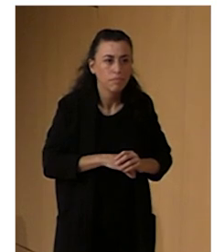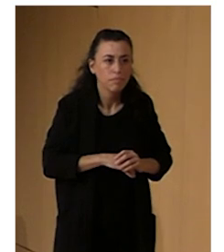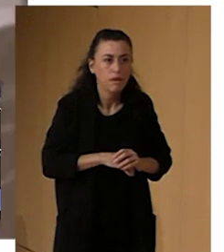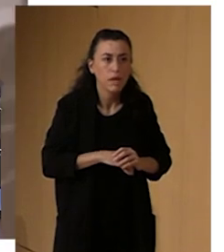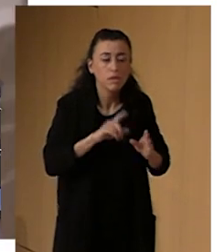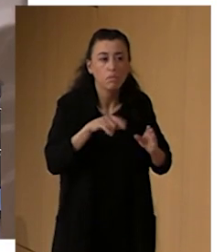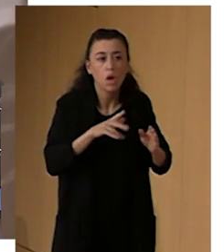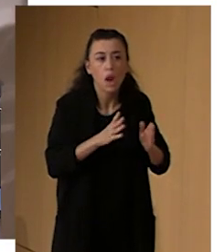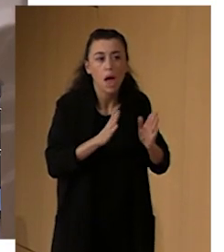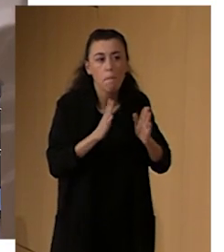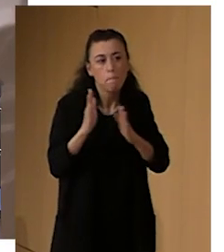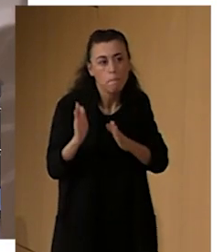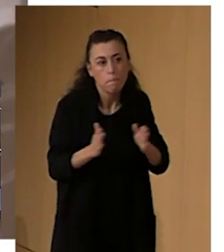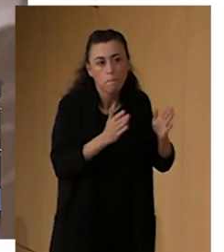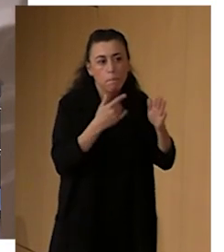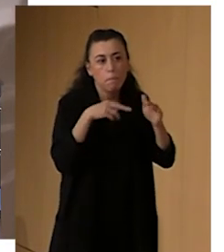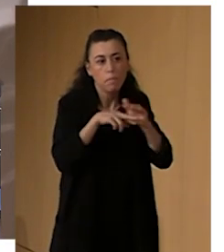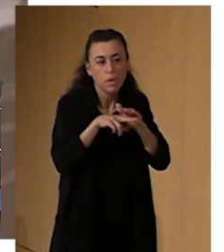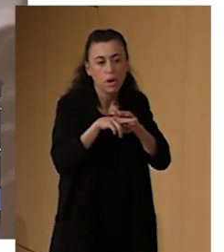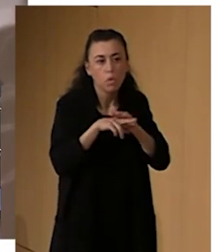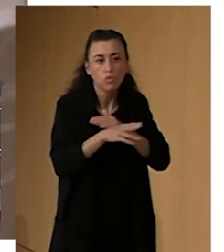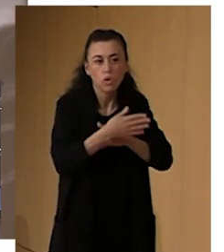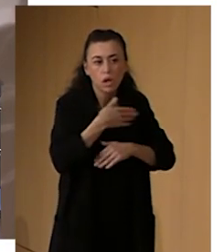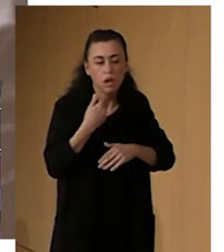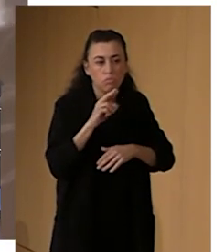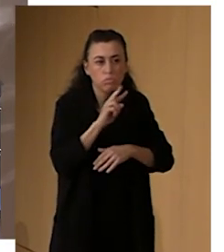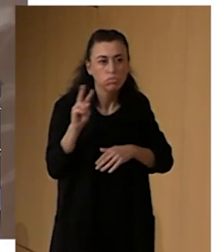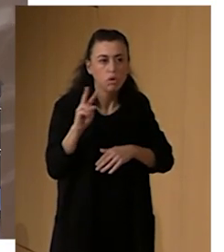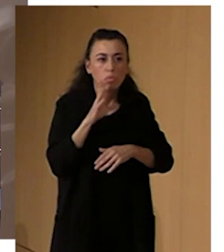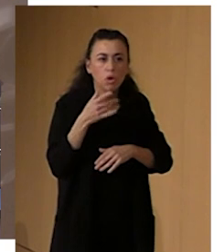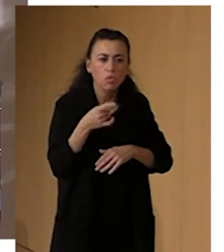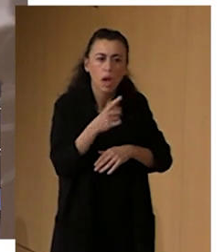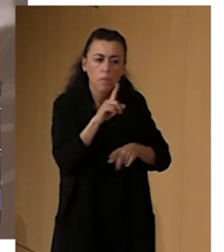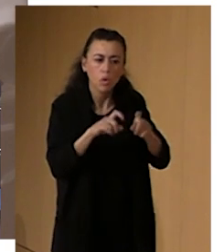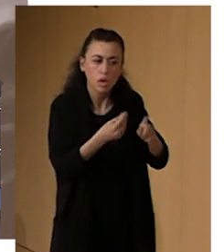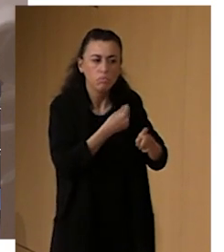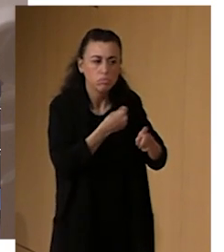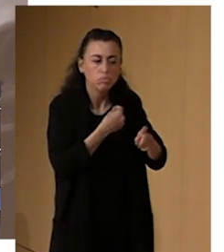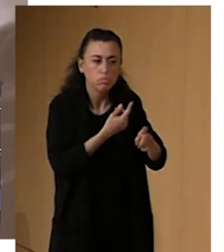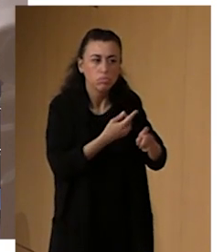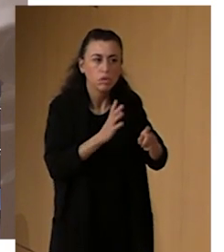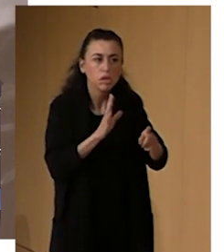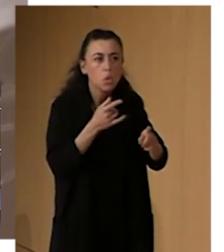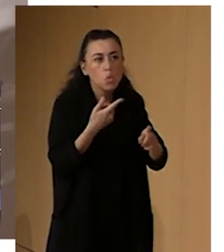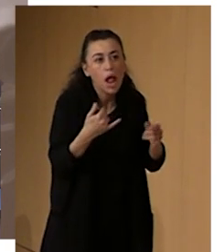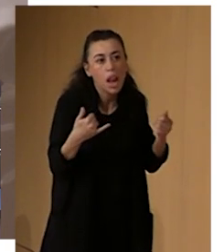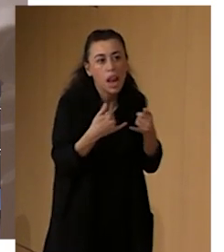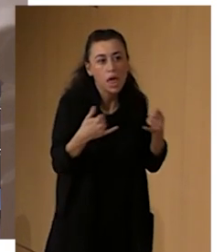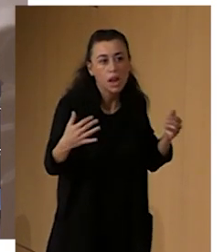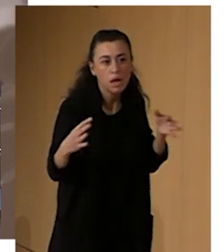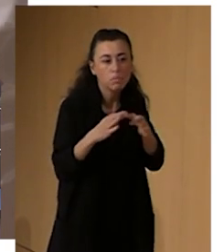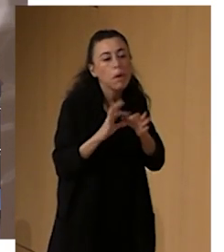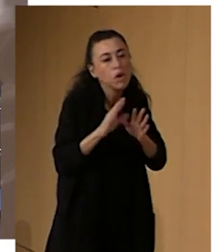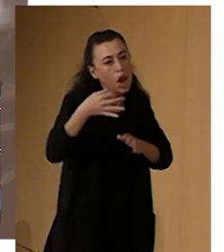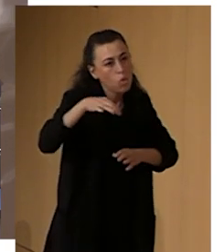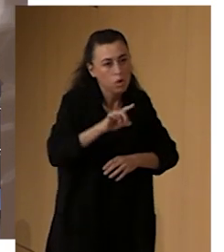de recursos eh que como decías es una de las preguntas que nos hacías y es una de las líneas que tenemos pero no la única